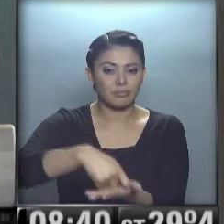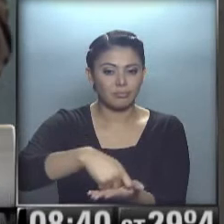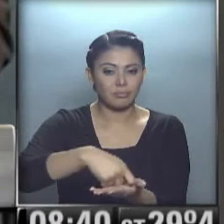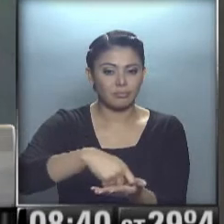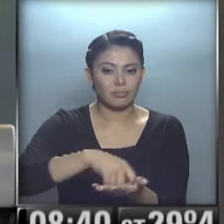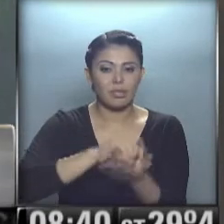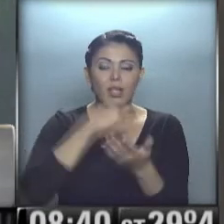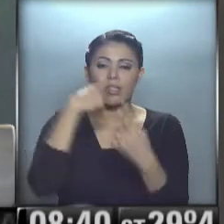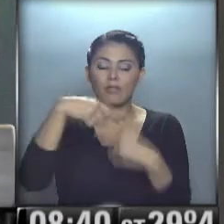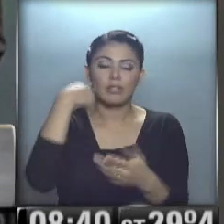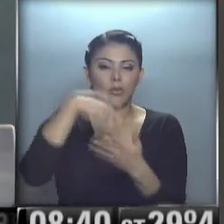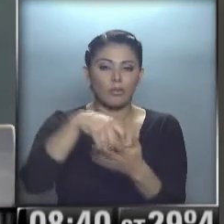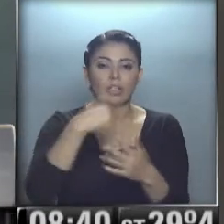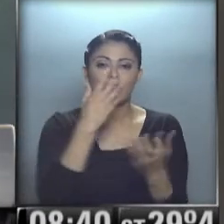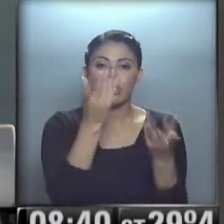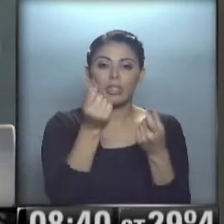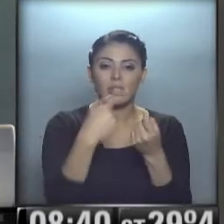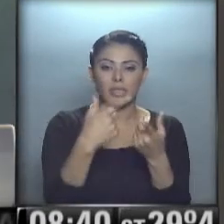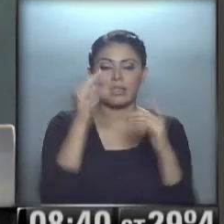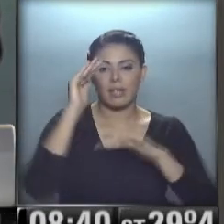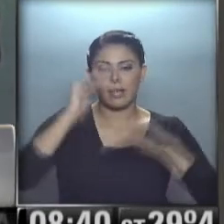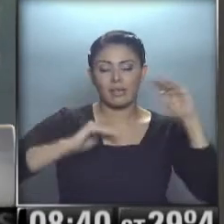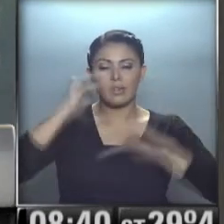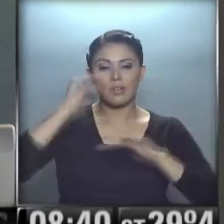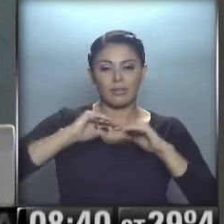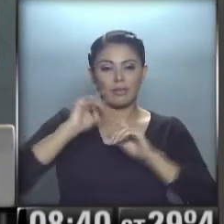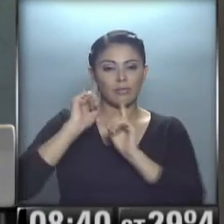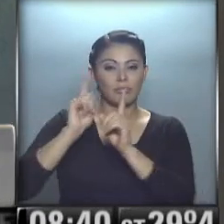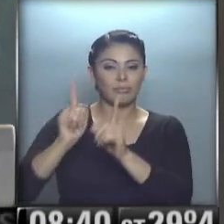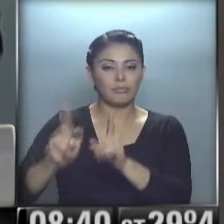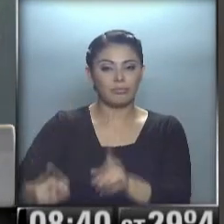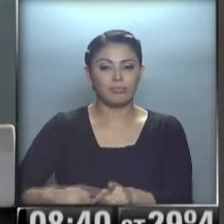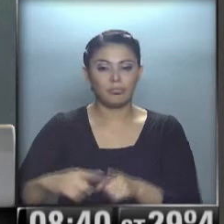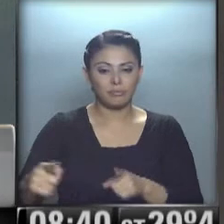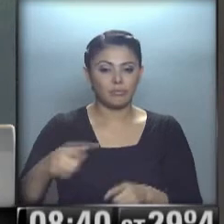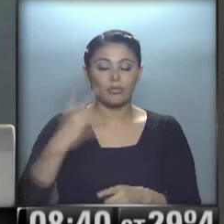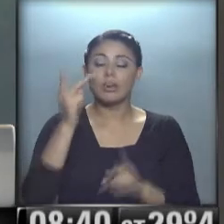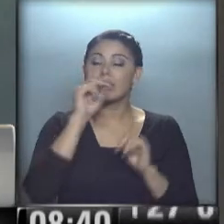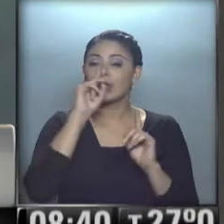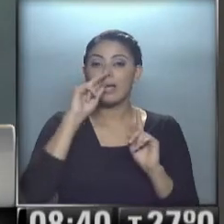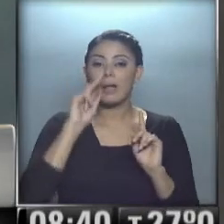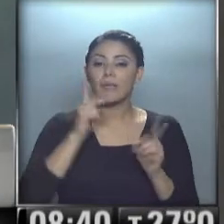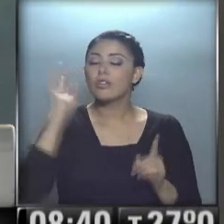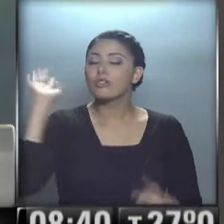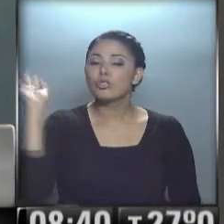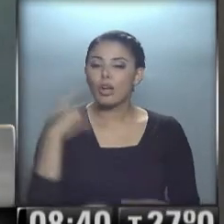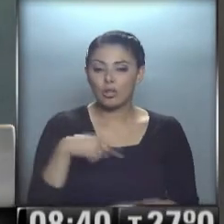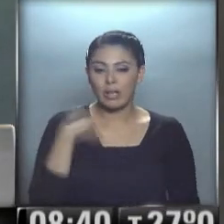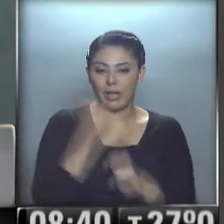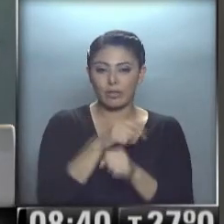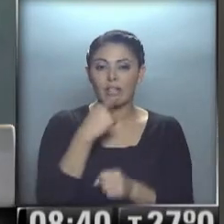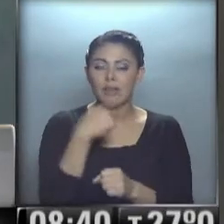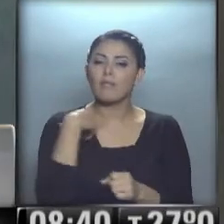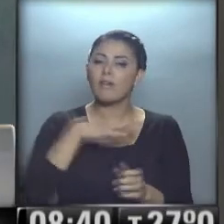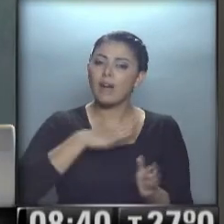cuasi fiscal que genera equilibrio y sustentabilidad para los próximos 12 ejercicios. Que a su vez, todo lo que dijimos que íbamos a